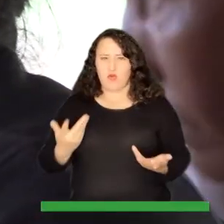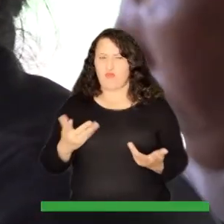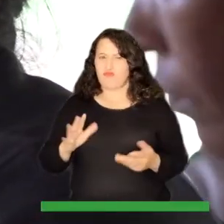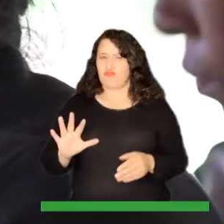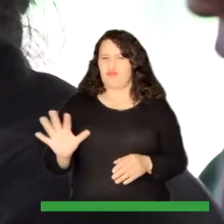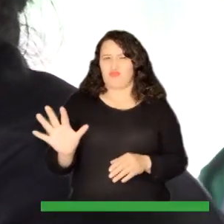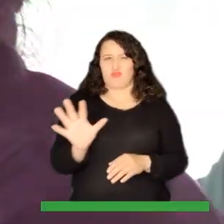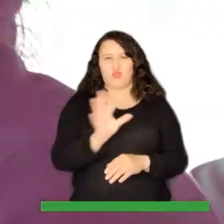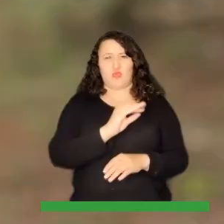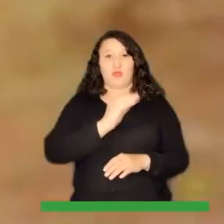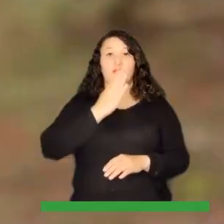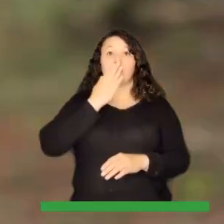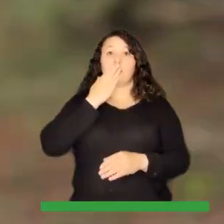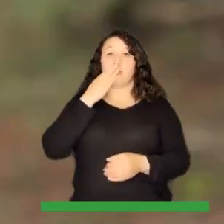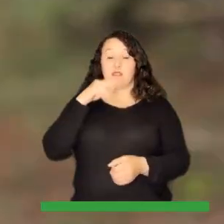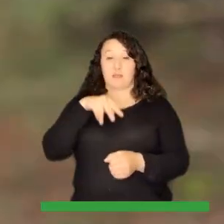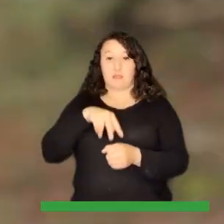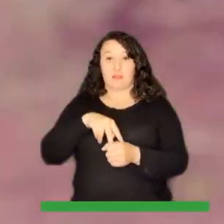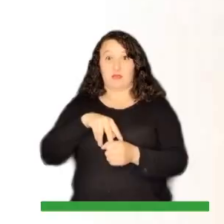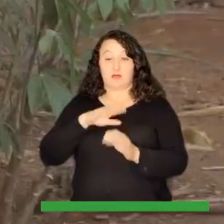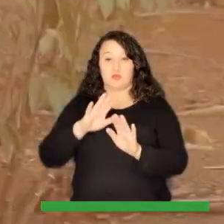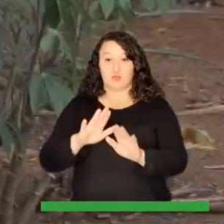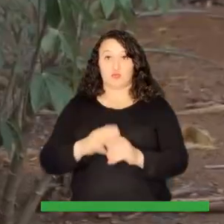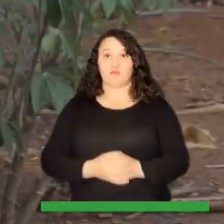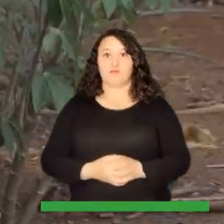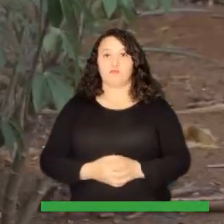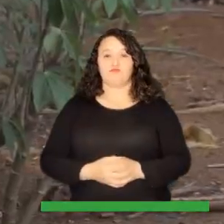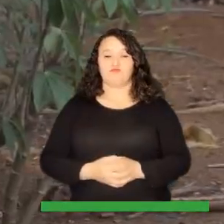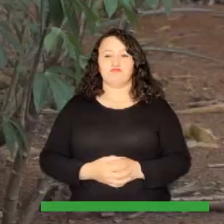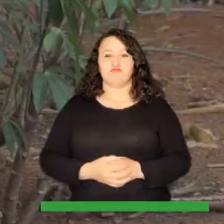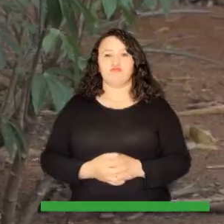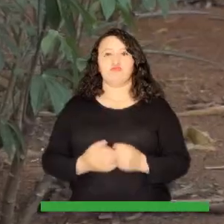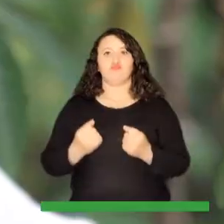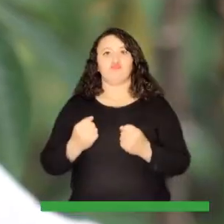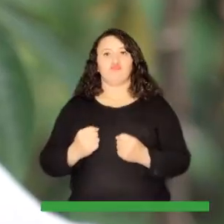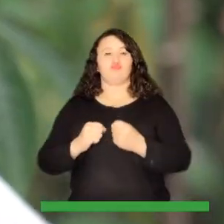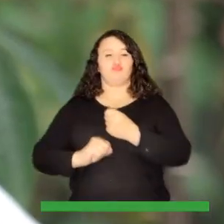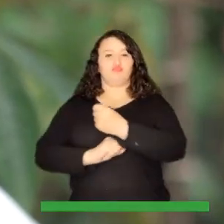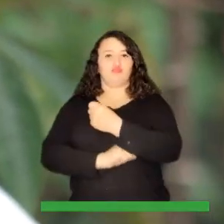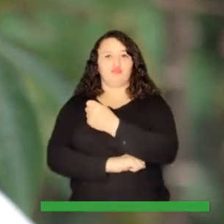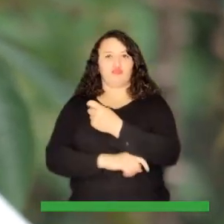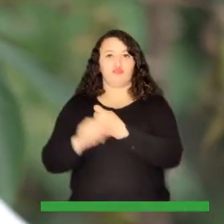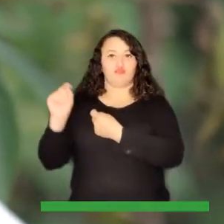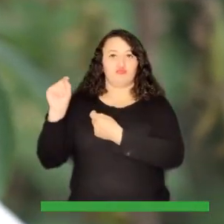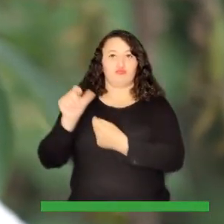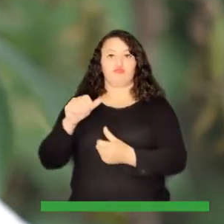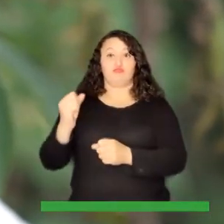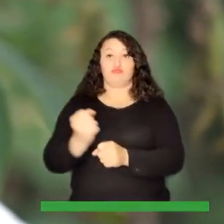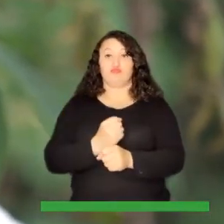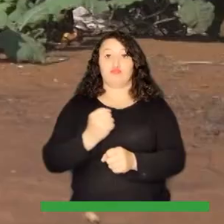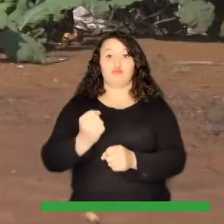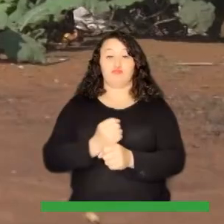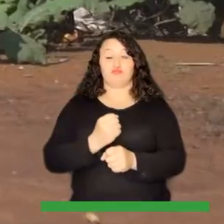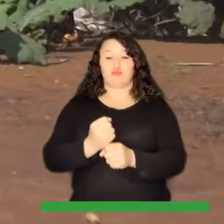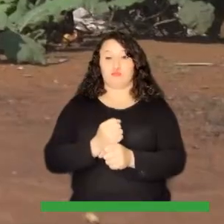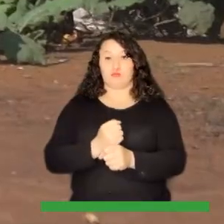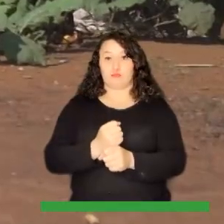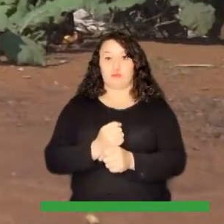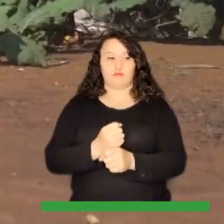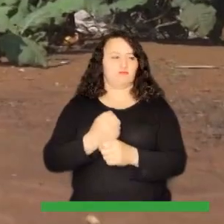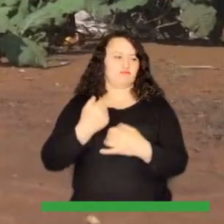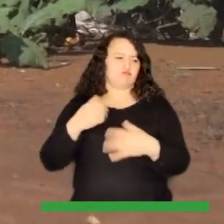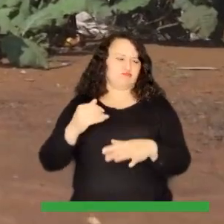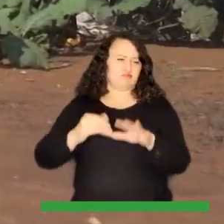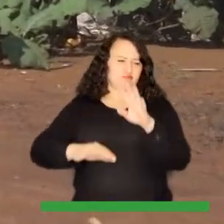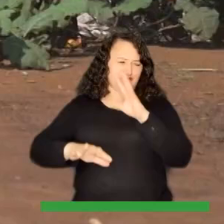todas son mujeres indígenas chagreras, es la que sostiene a través del trabajo de la chagra. He